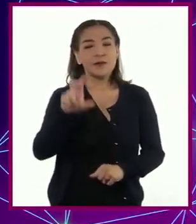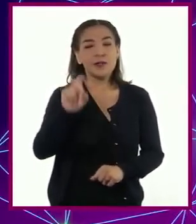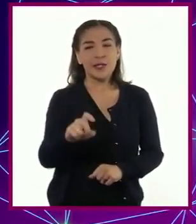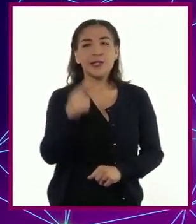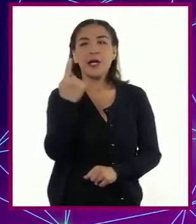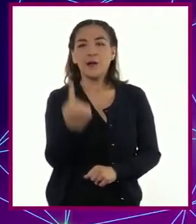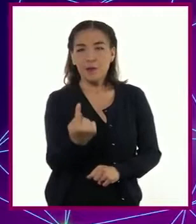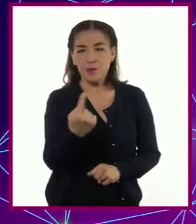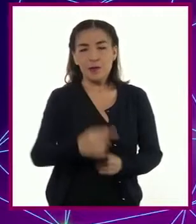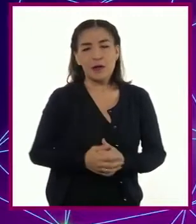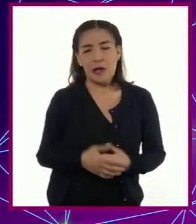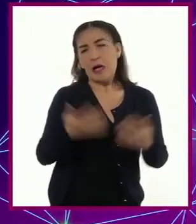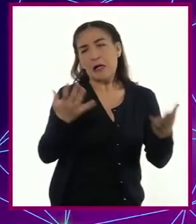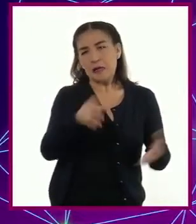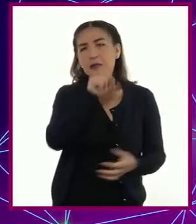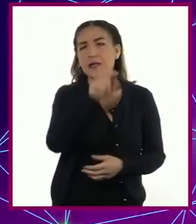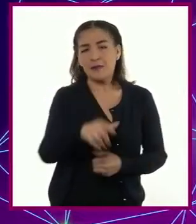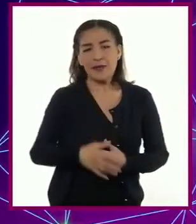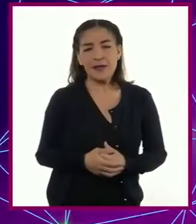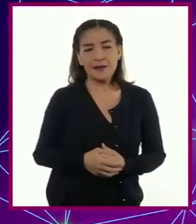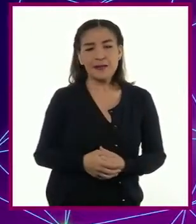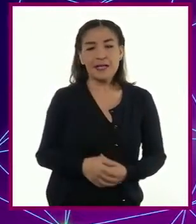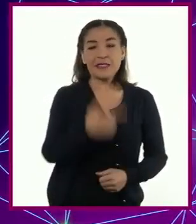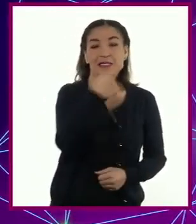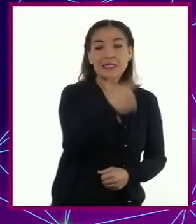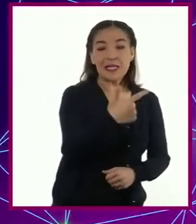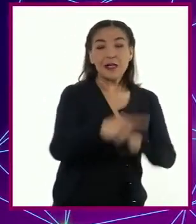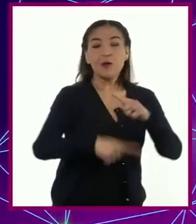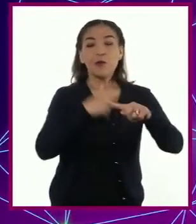231 o como el producto de 7 por